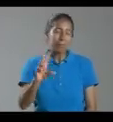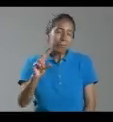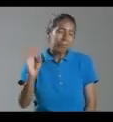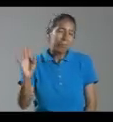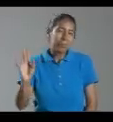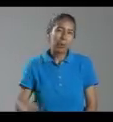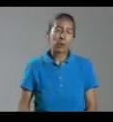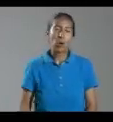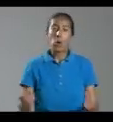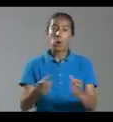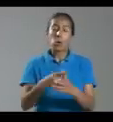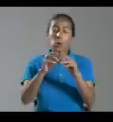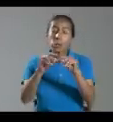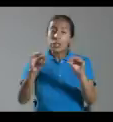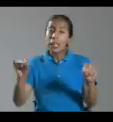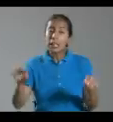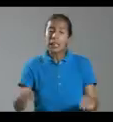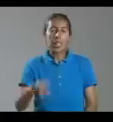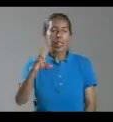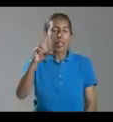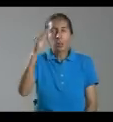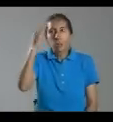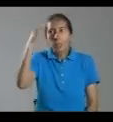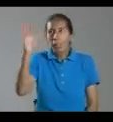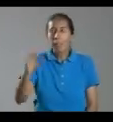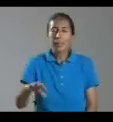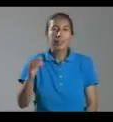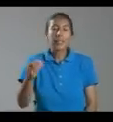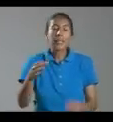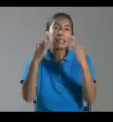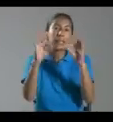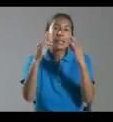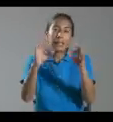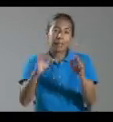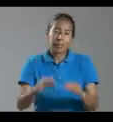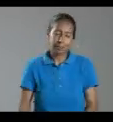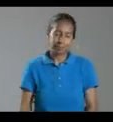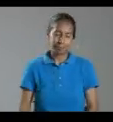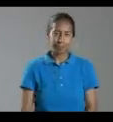Con ceniza y ni siquiera sabes de qué se trata.